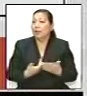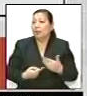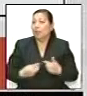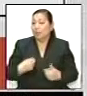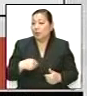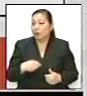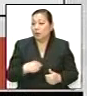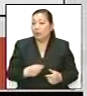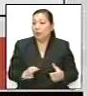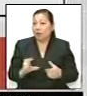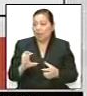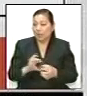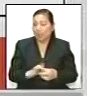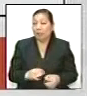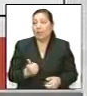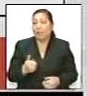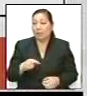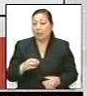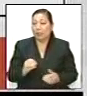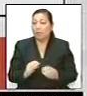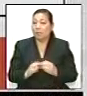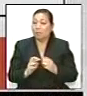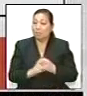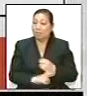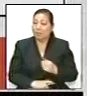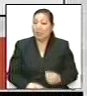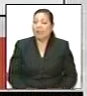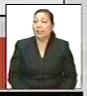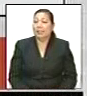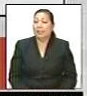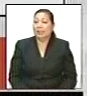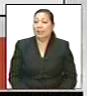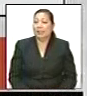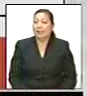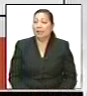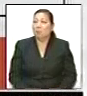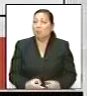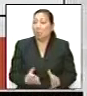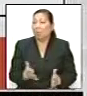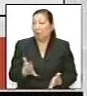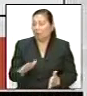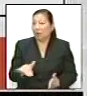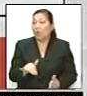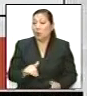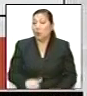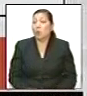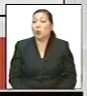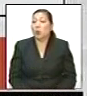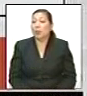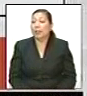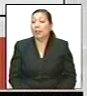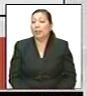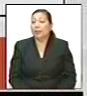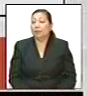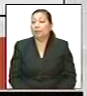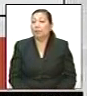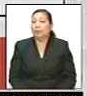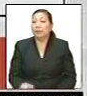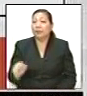en la alianza del pacífico que somos países más bien muy parecidos con el